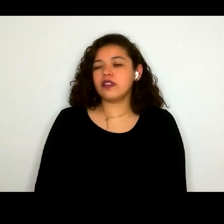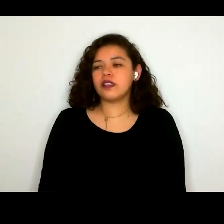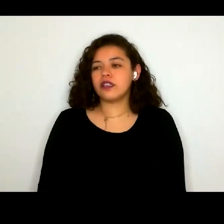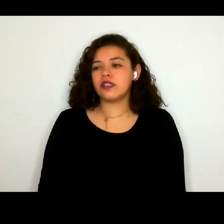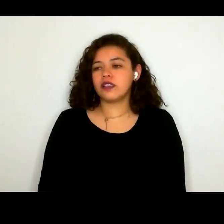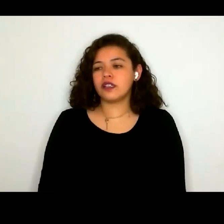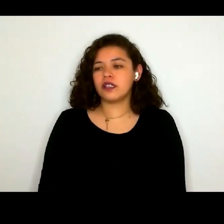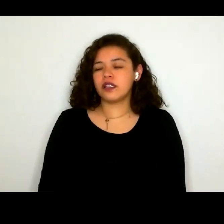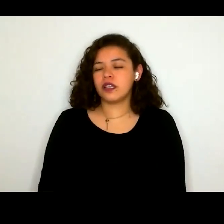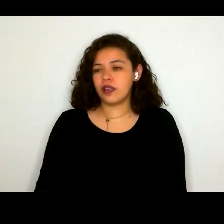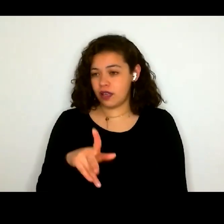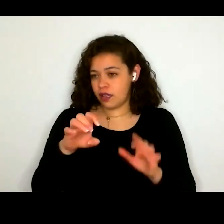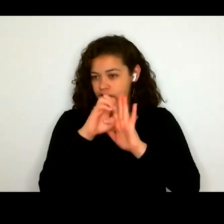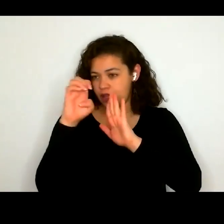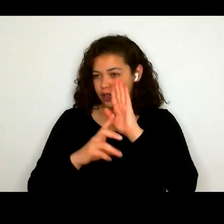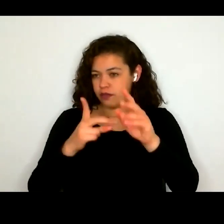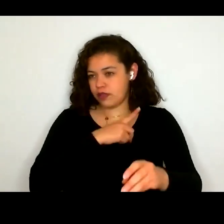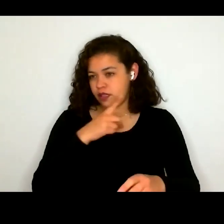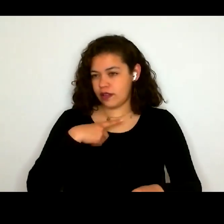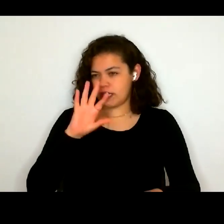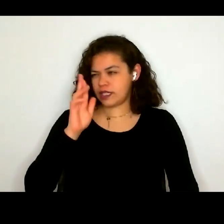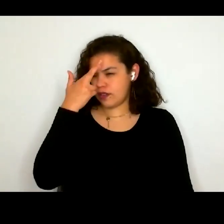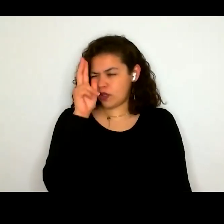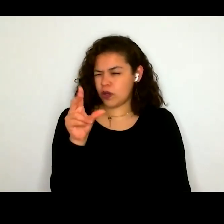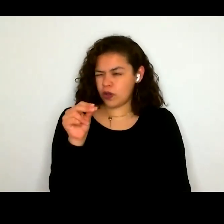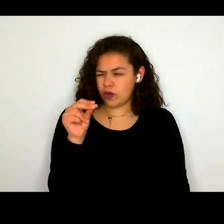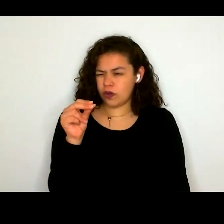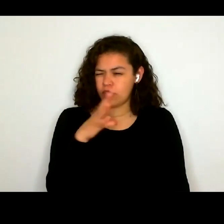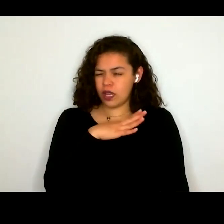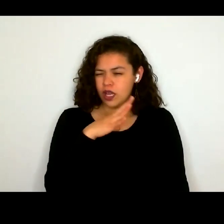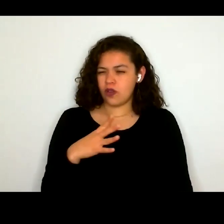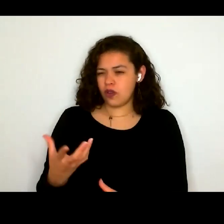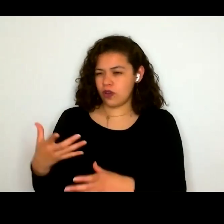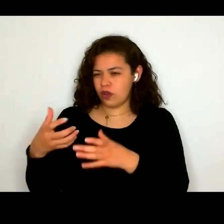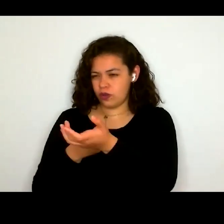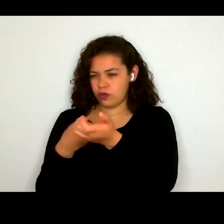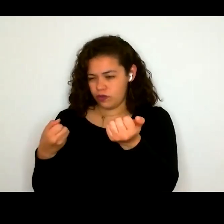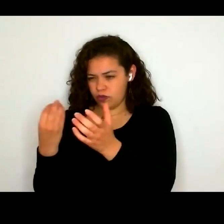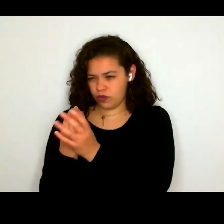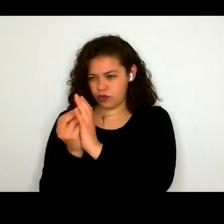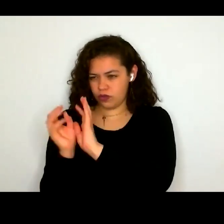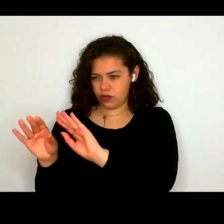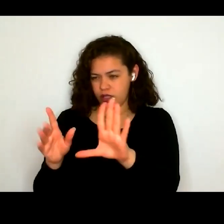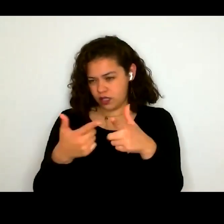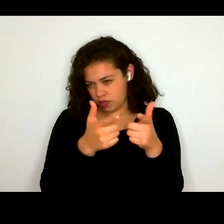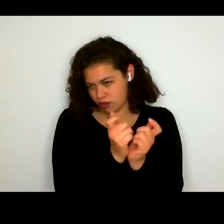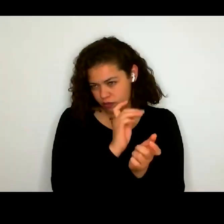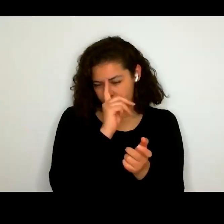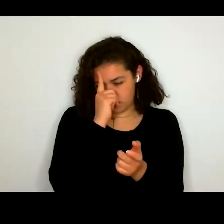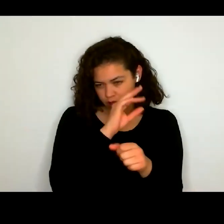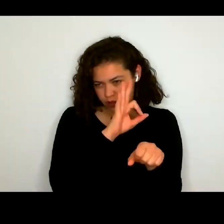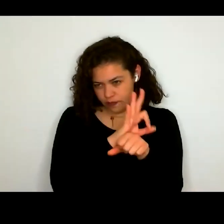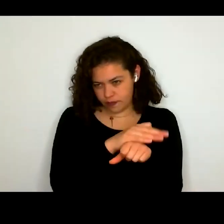Pero, por ejemplo, deben de tener, si no mal recuerdo, contar con extintores, capacitación a las brigadas,